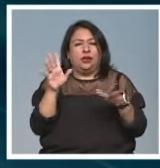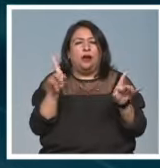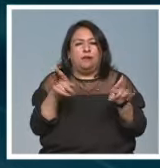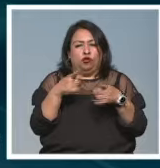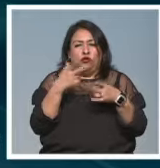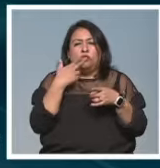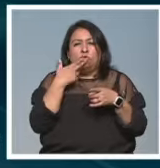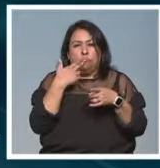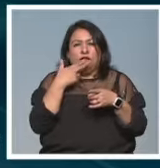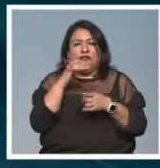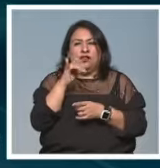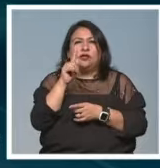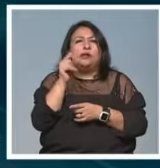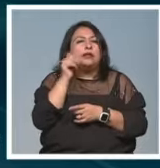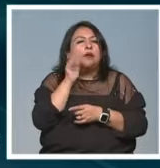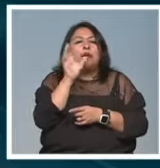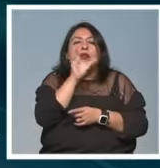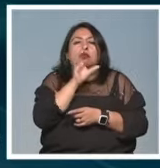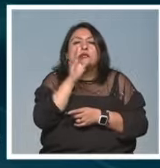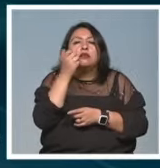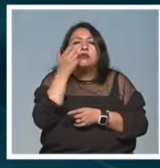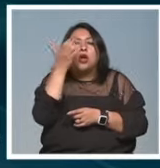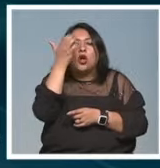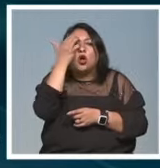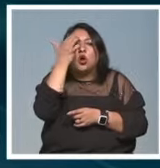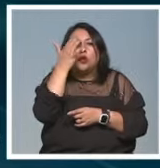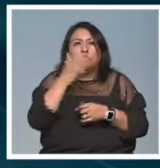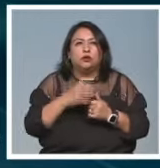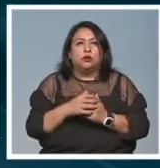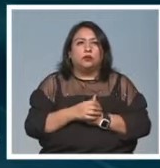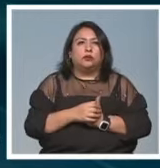instrumentos. Siempre hay una curiosidad por conocer.